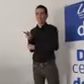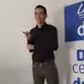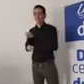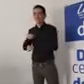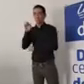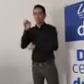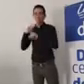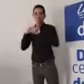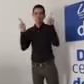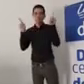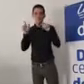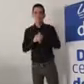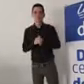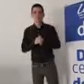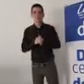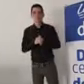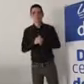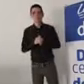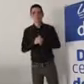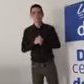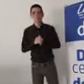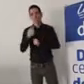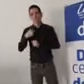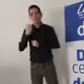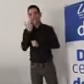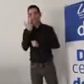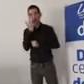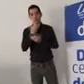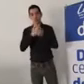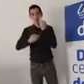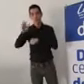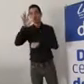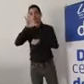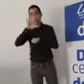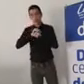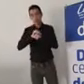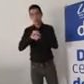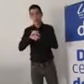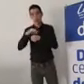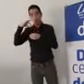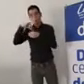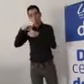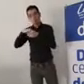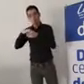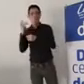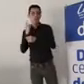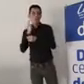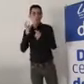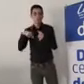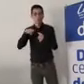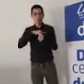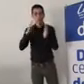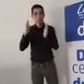distinto. Permítanos ser parte de la democracia para que haya un trabajo intergeneracional, que podamos aprender de los que ya tienen más experiencia y